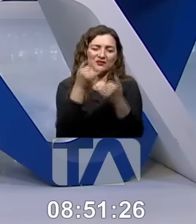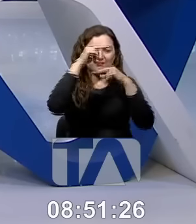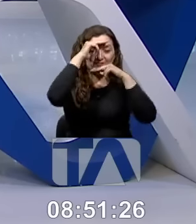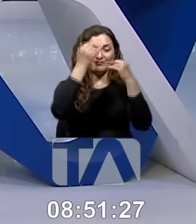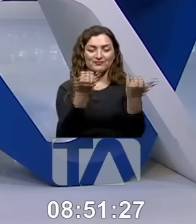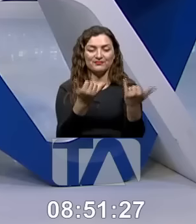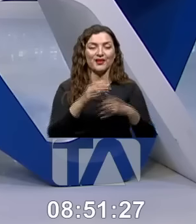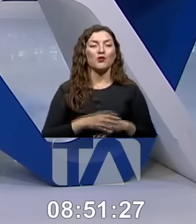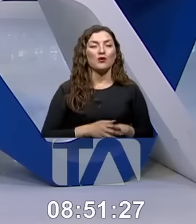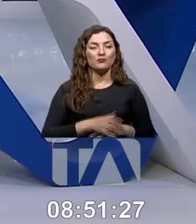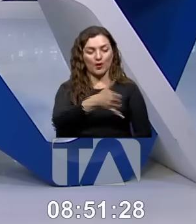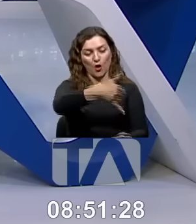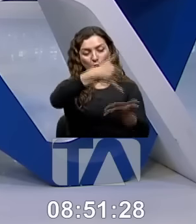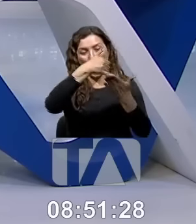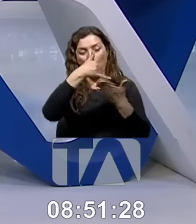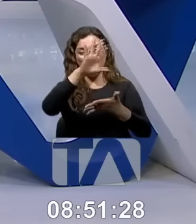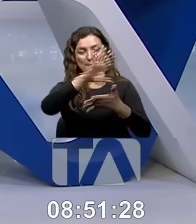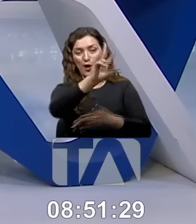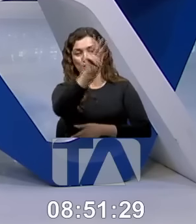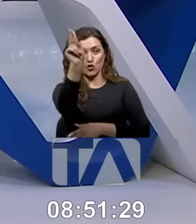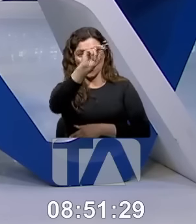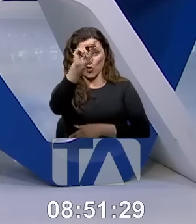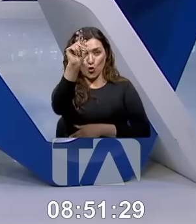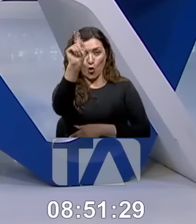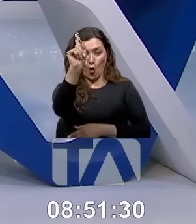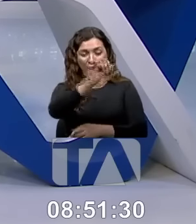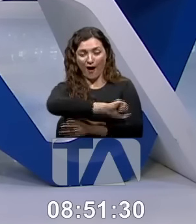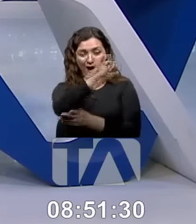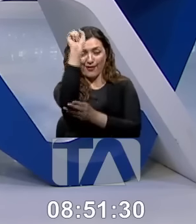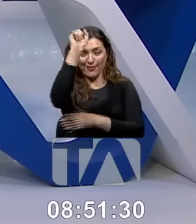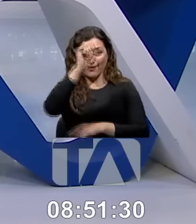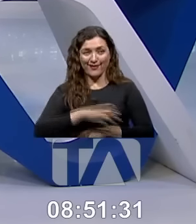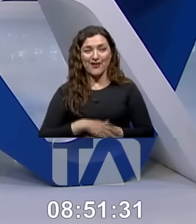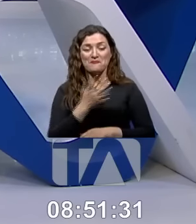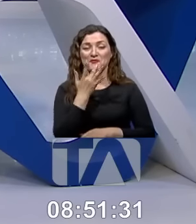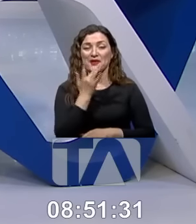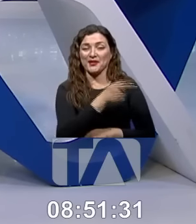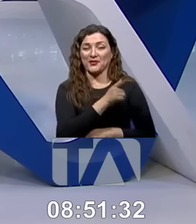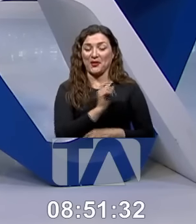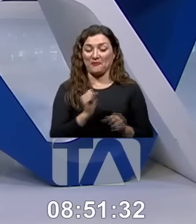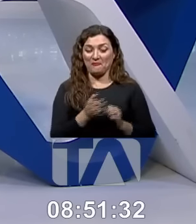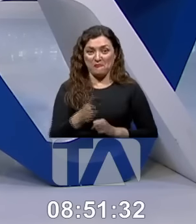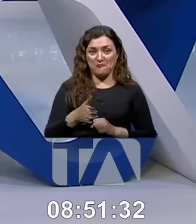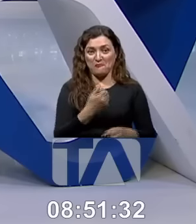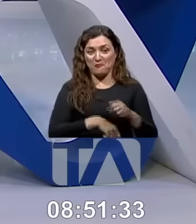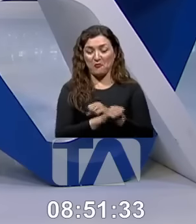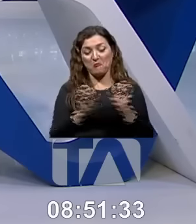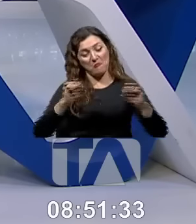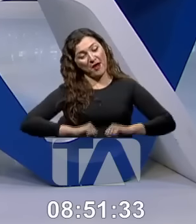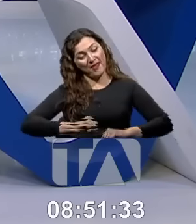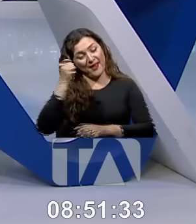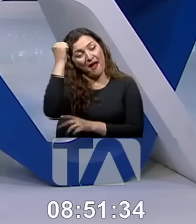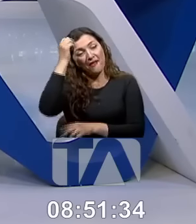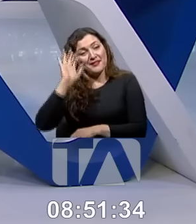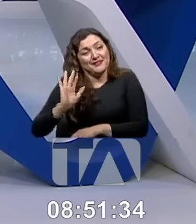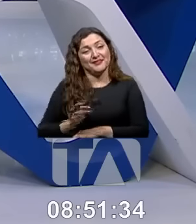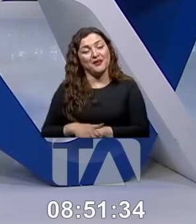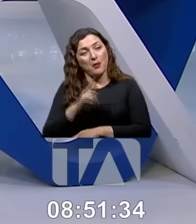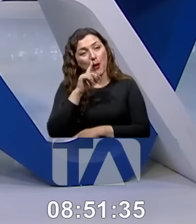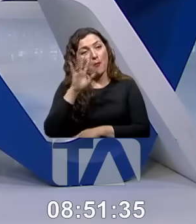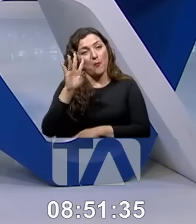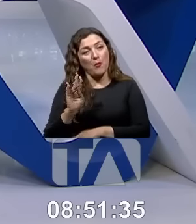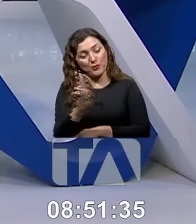ganen la Copa América nomás. Ya. Y es de los posibles, ¿no? De los favoritos. Sí, no, sí, siempre favoritos. La polla de la Copa América y mi esposo ya le